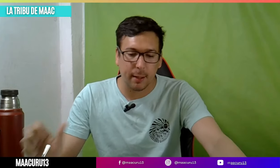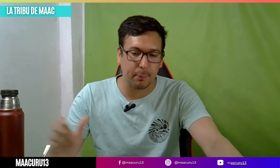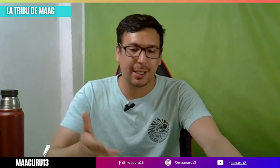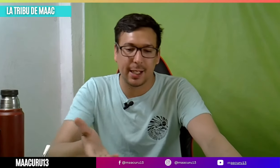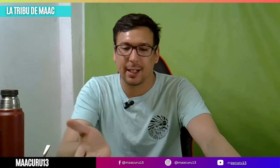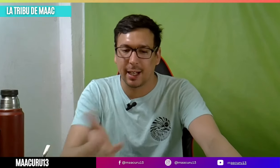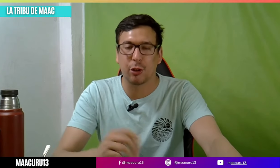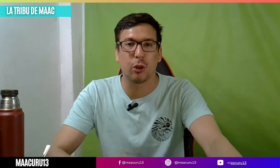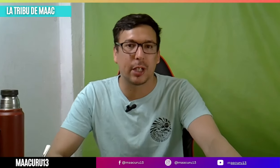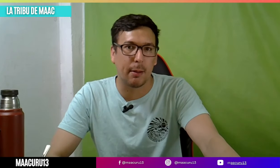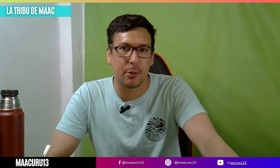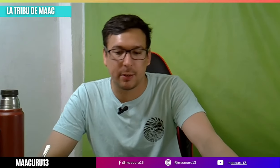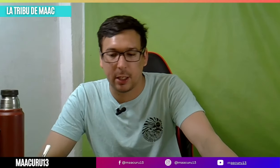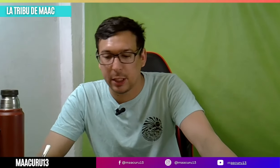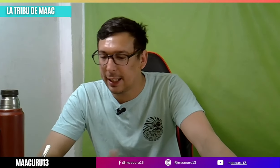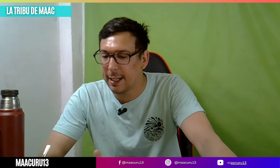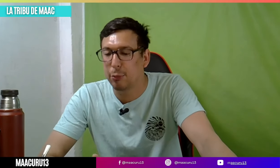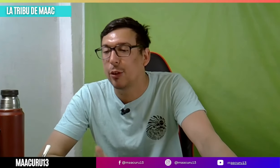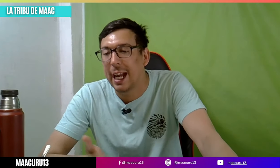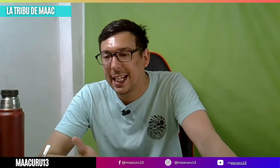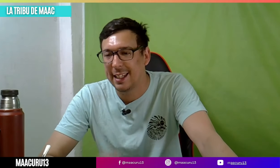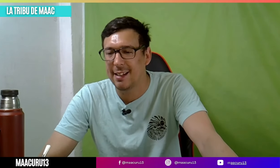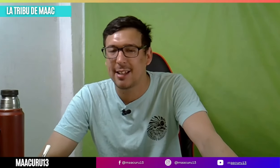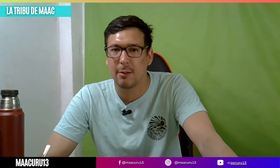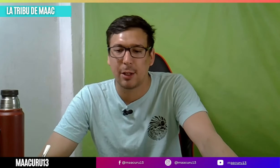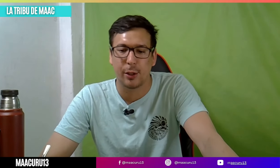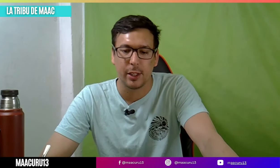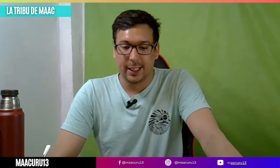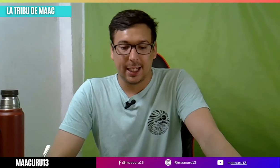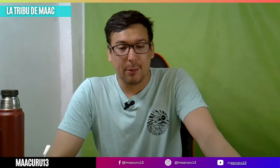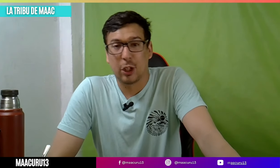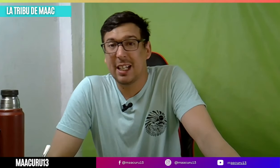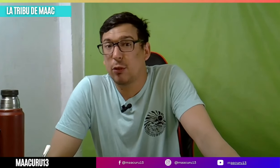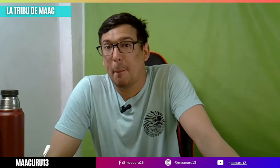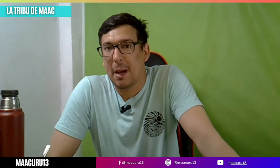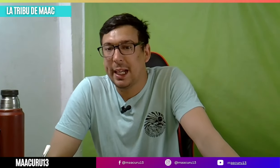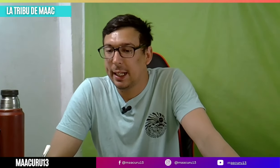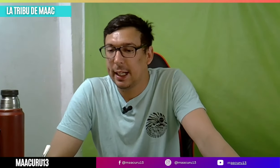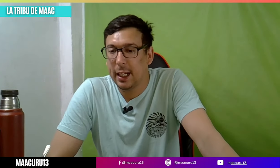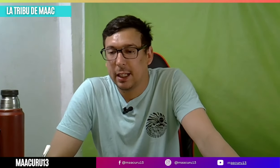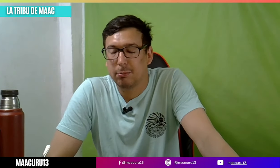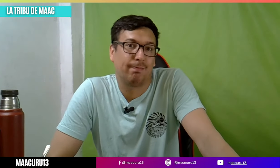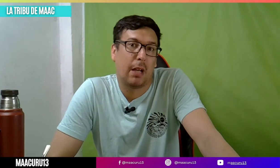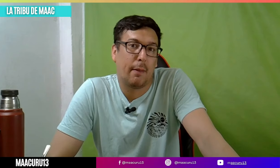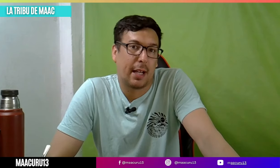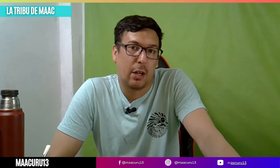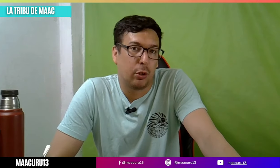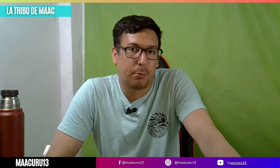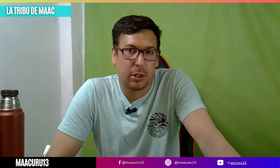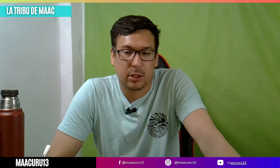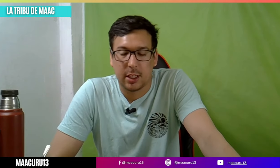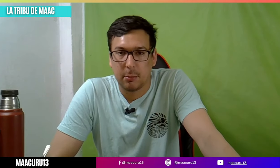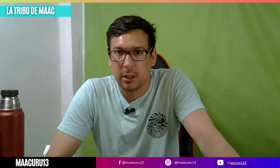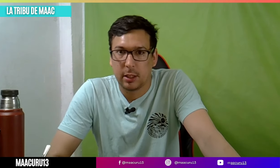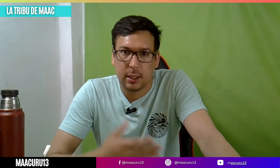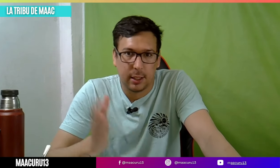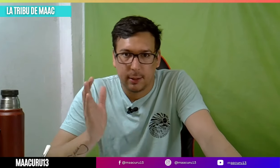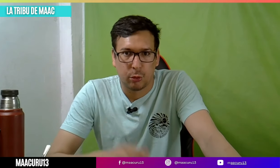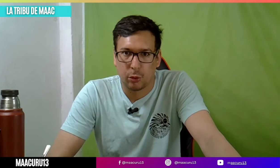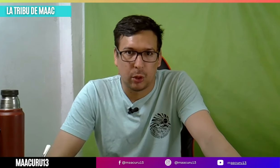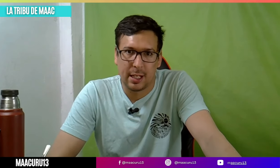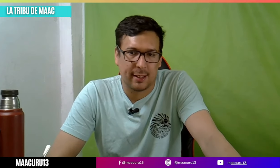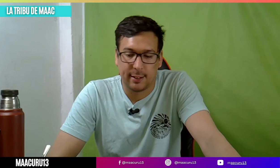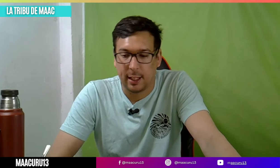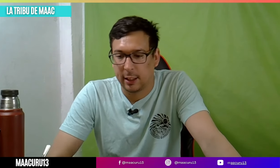excepción de el caso que vamos a ver ahora de Bukele, de El Salvador, que bueno, que es un país que ha bajado